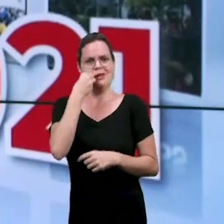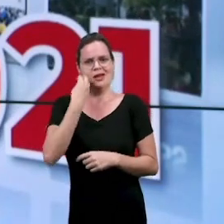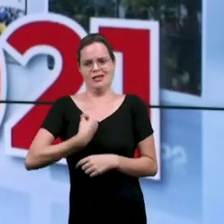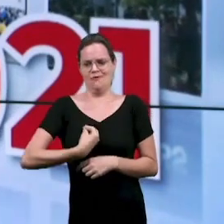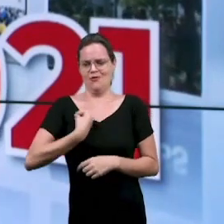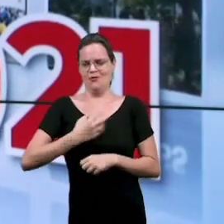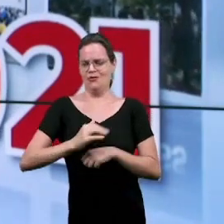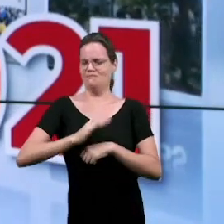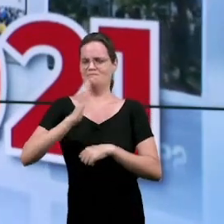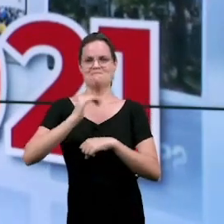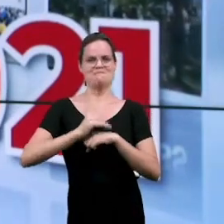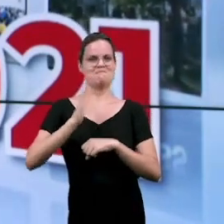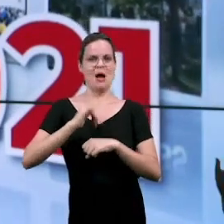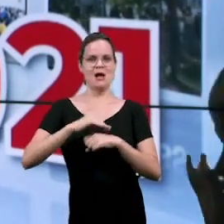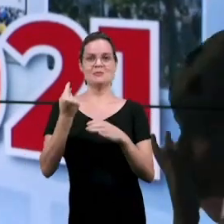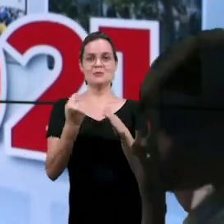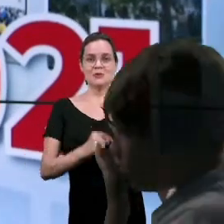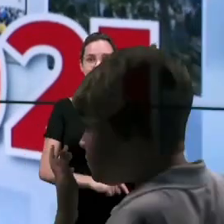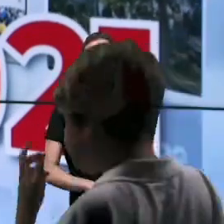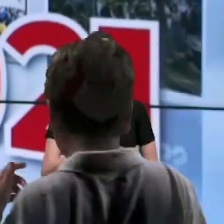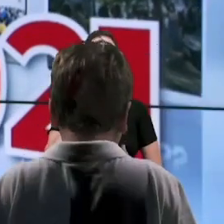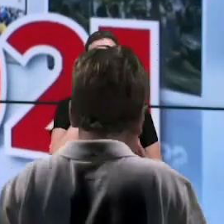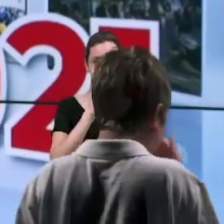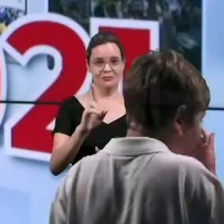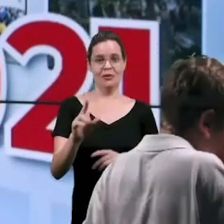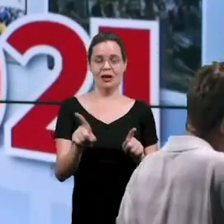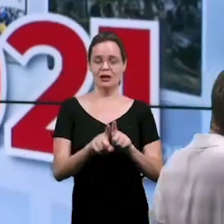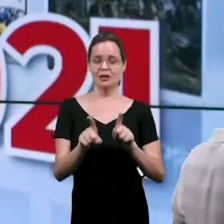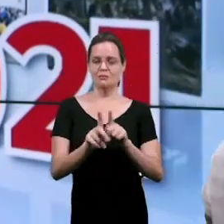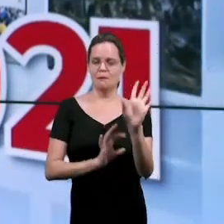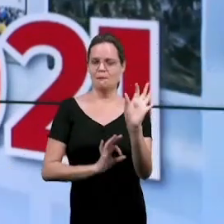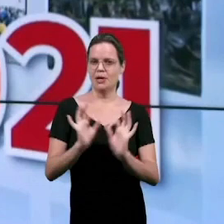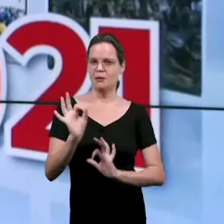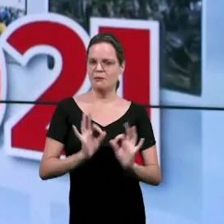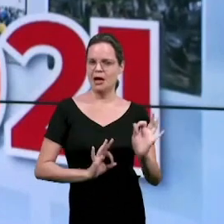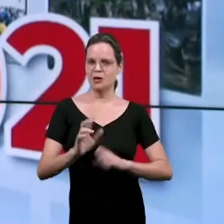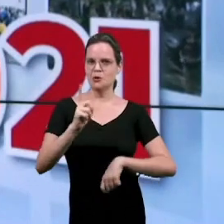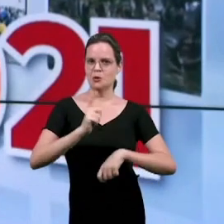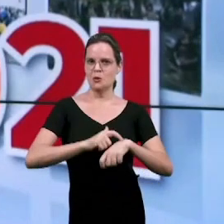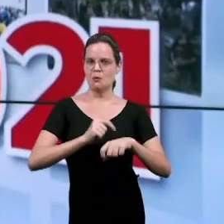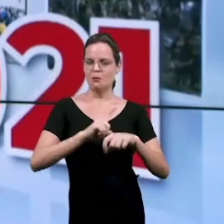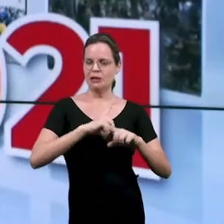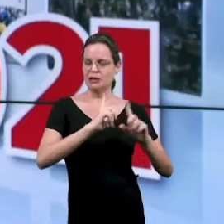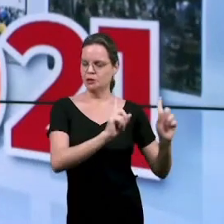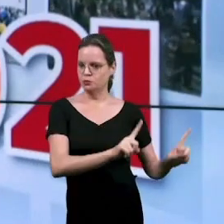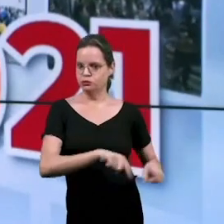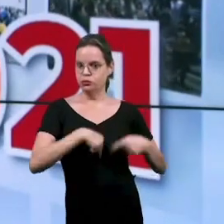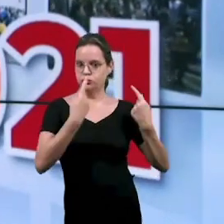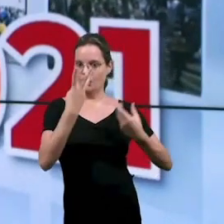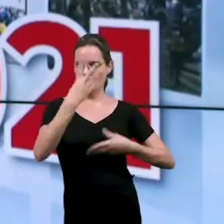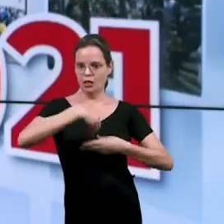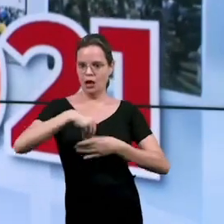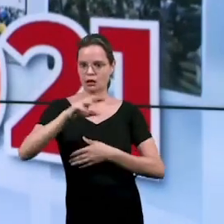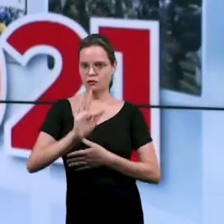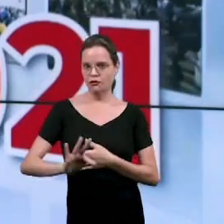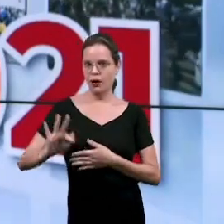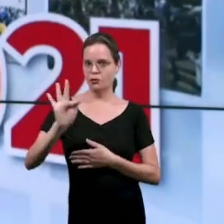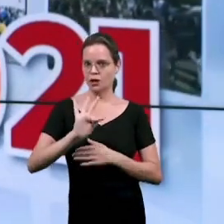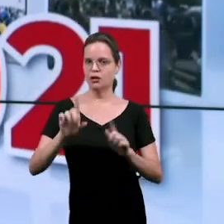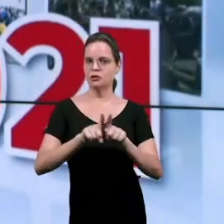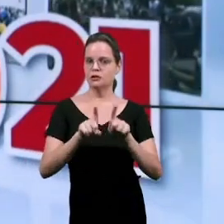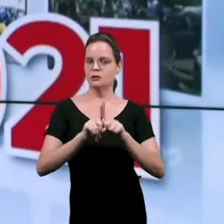para nuestros jóvenes vivan experiencias cada vez más profundas con el Señor y estén preparados para enfrentar